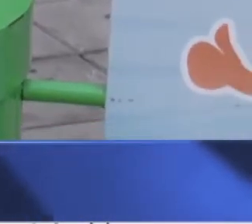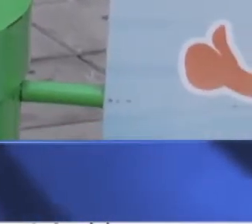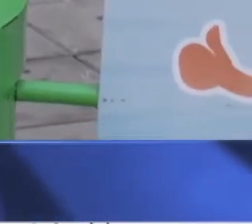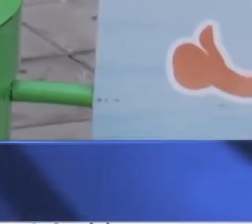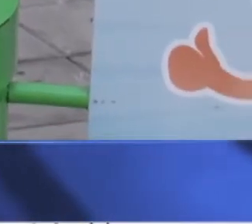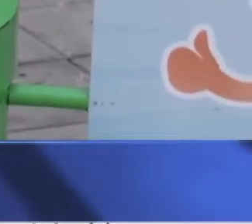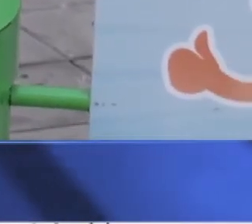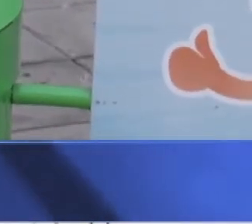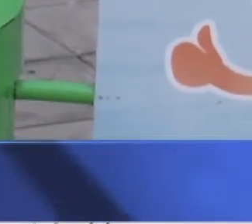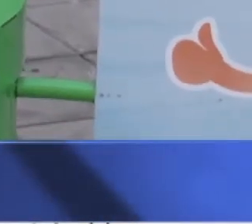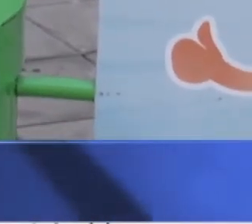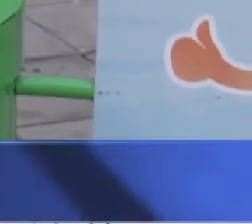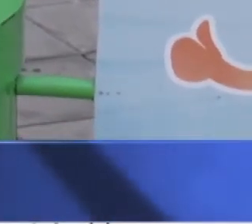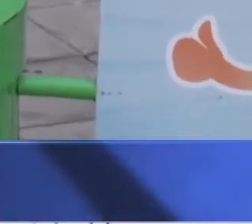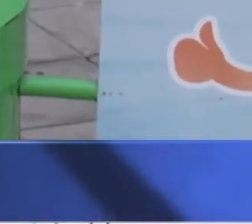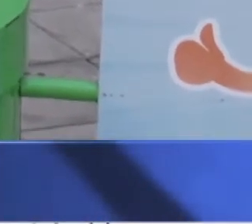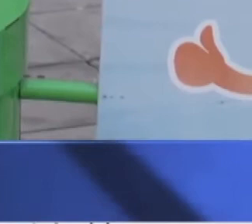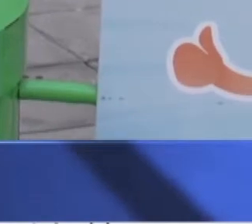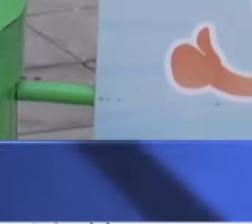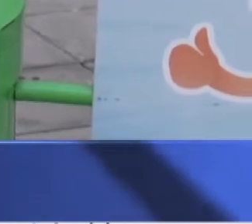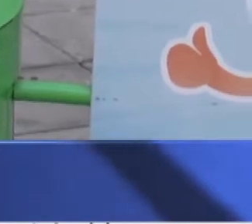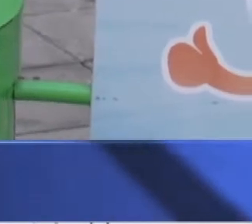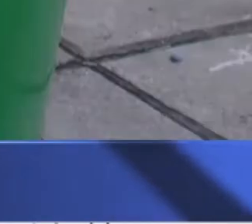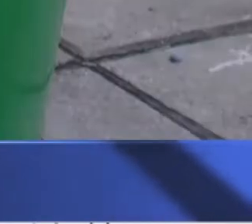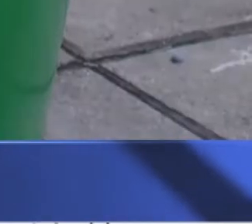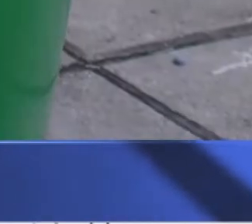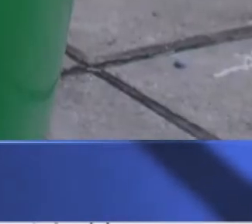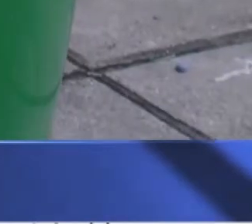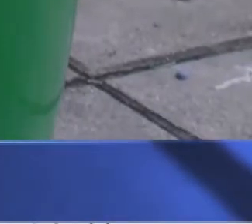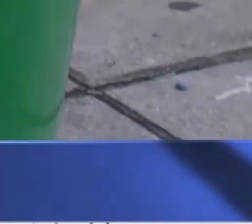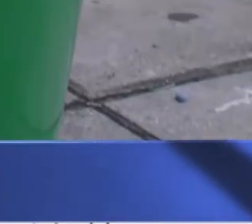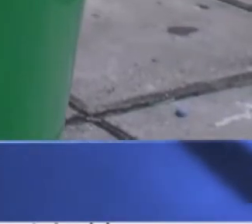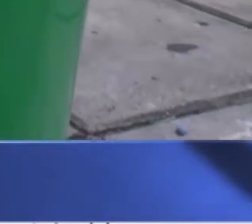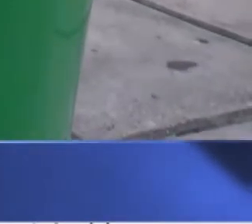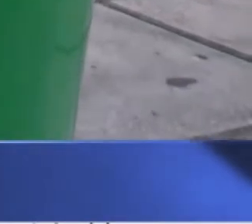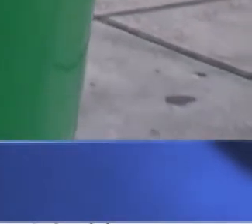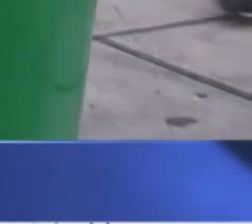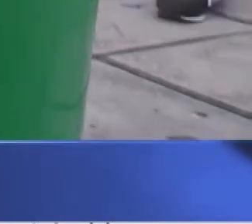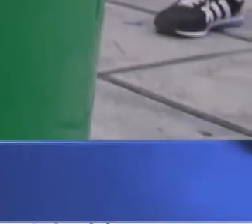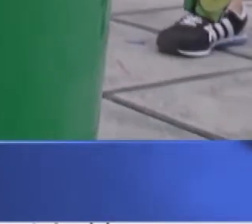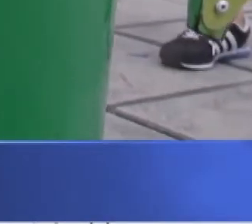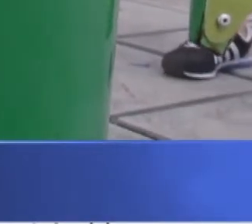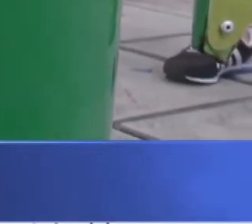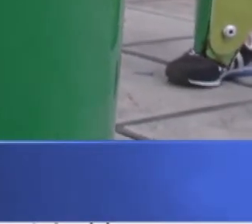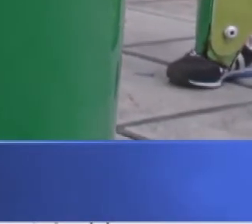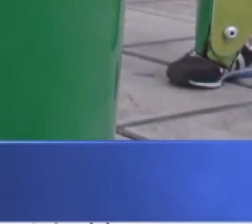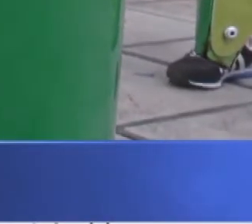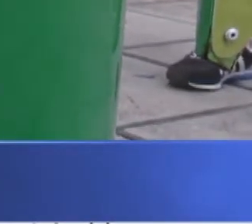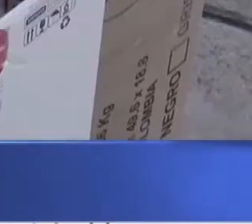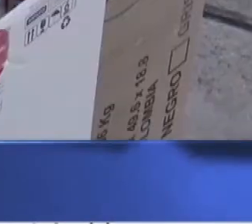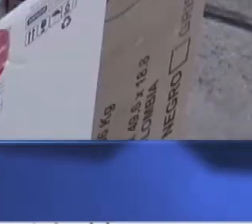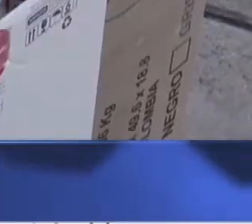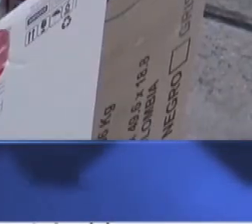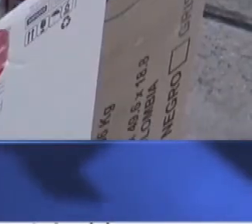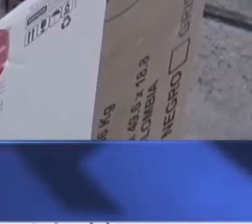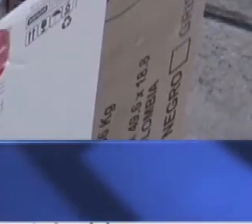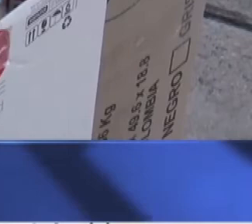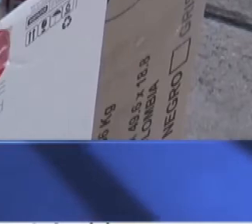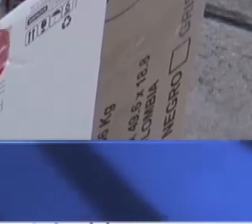como bombillos y pilas que realizará la Policía Ambiental en los próximos días.